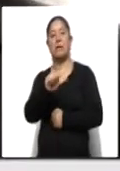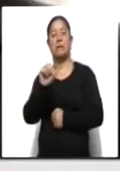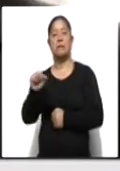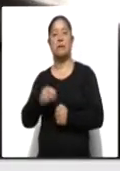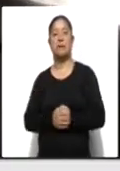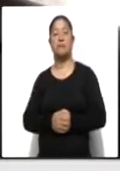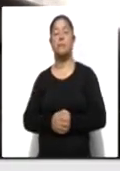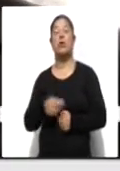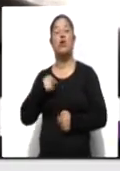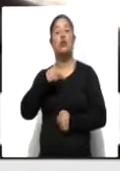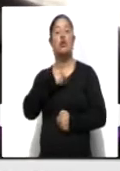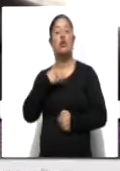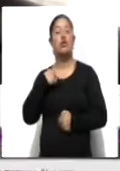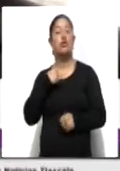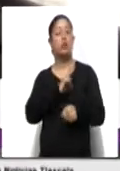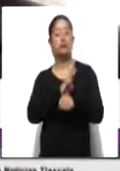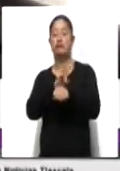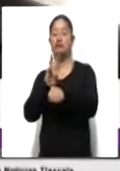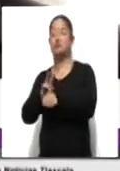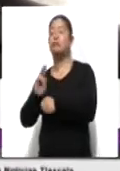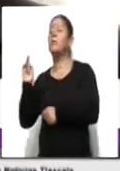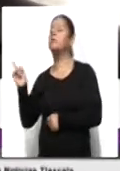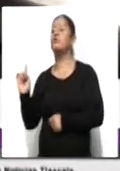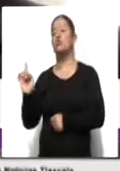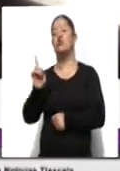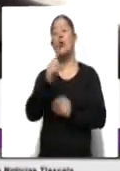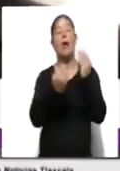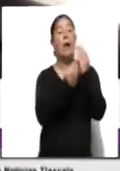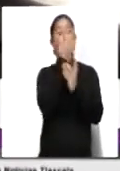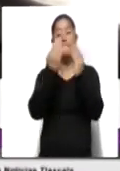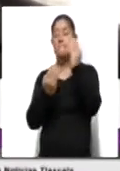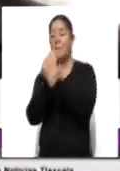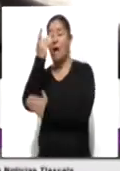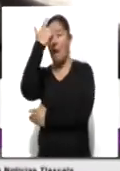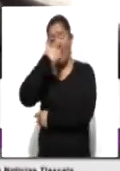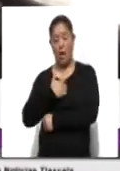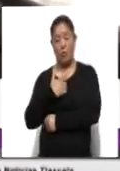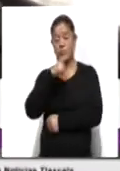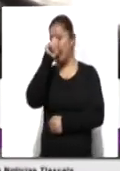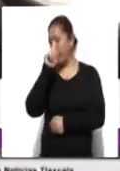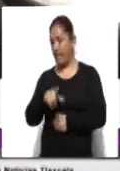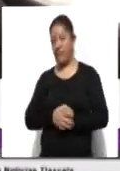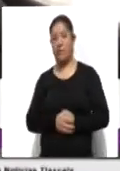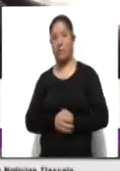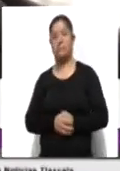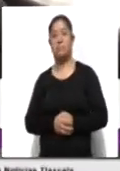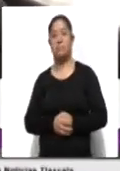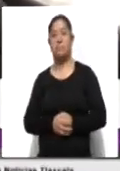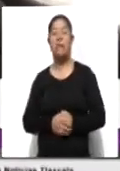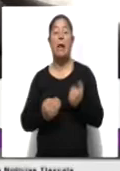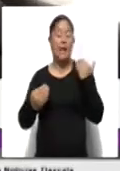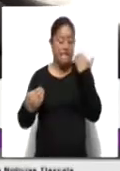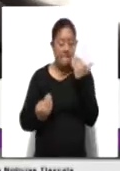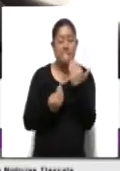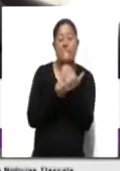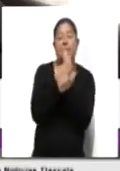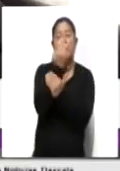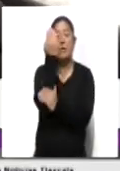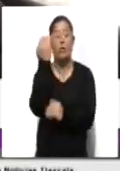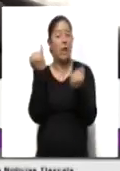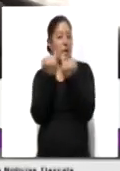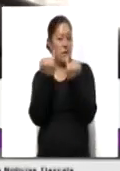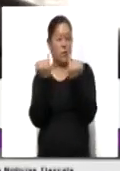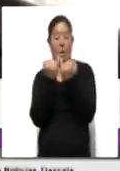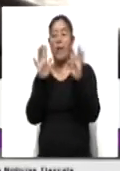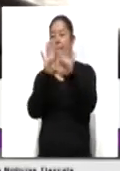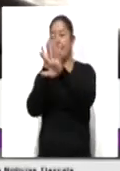aquí hacemos rondines en la mañana y en la noche y parte de toda la madrugada de cambio de turno se